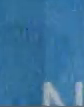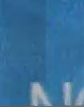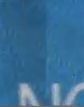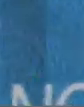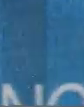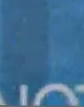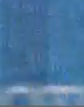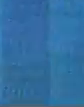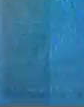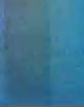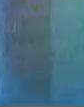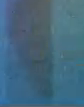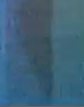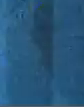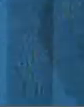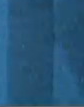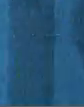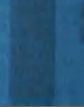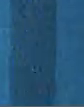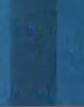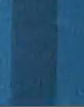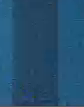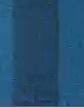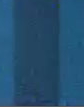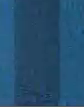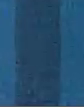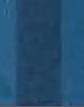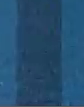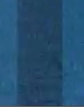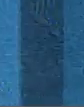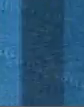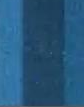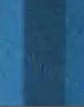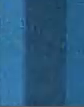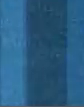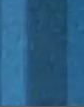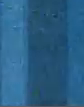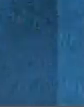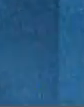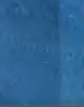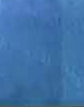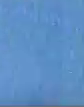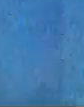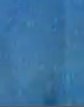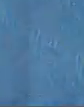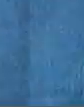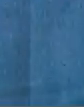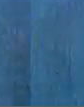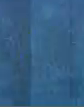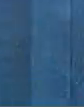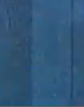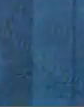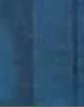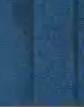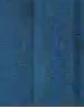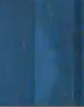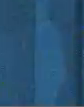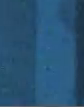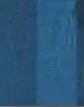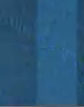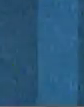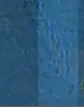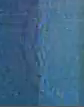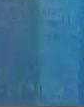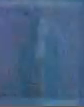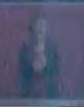lo ungió, ¿no? Ese es el sistema político que tenemos. Y luego se dieron en fechas más